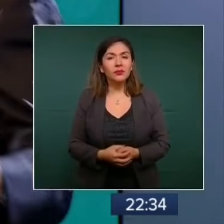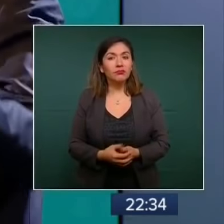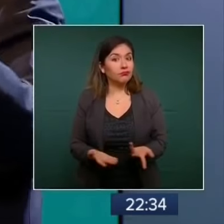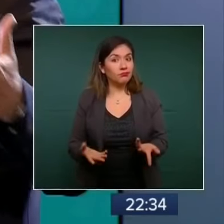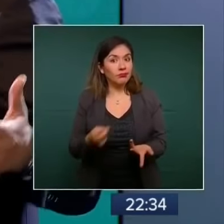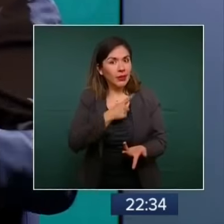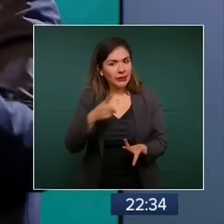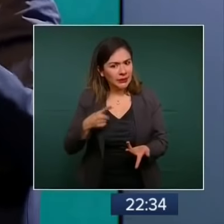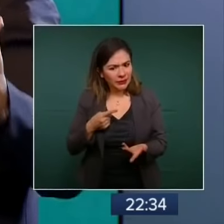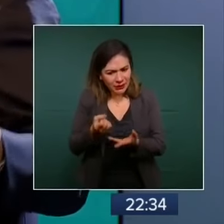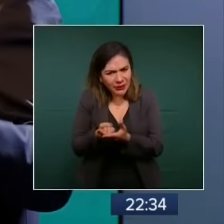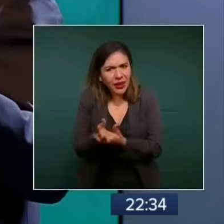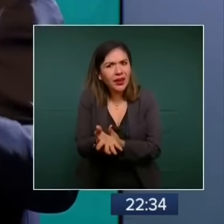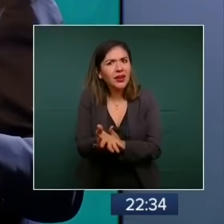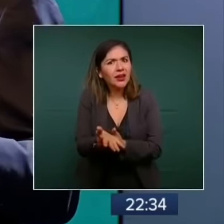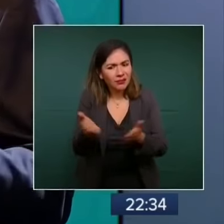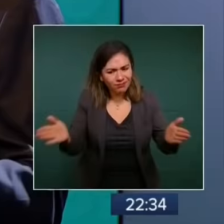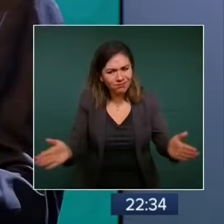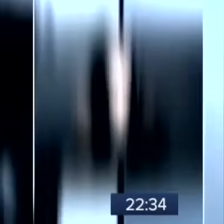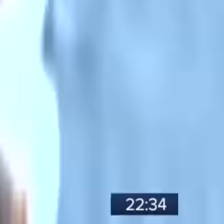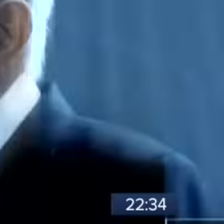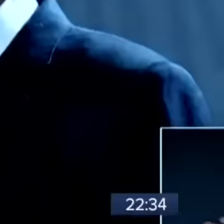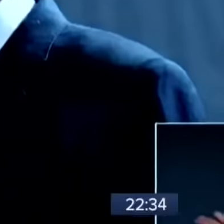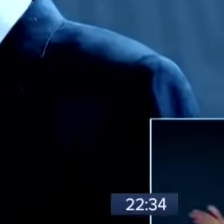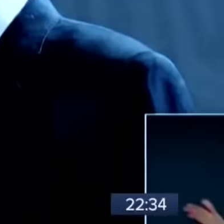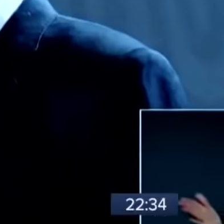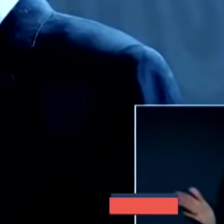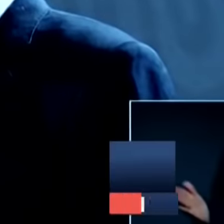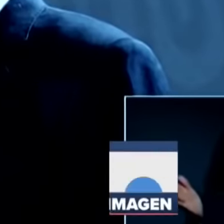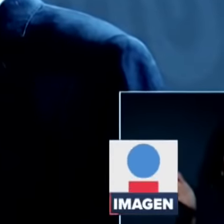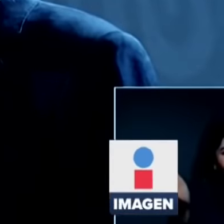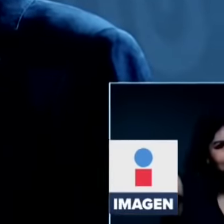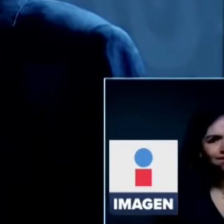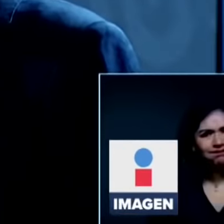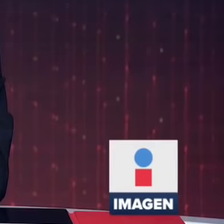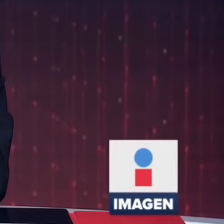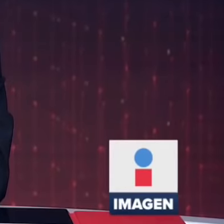Tenemos que salir adelante.